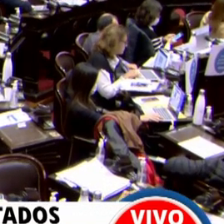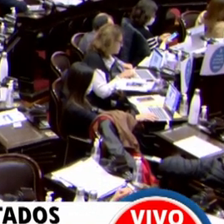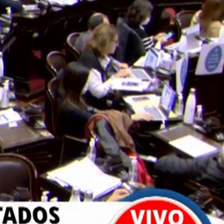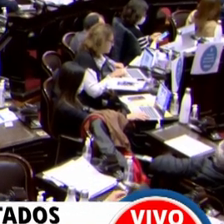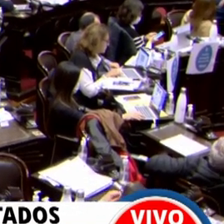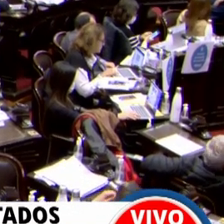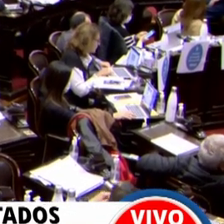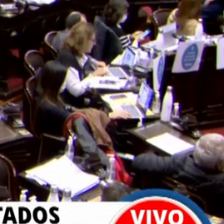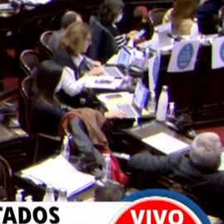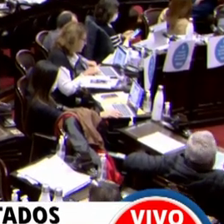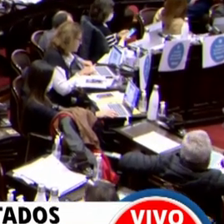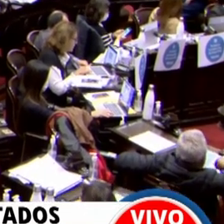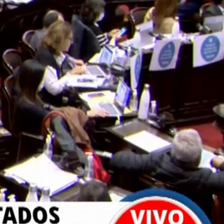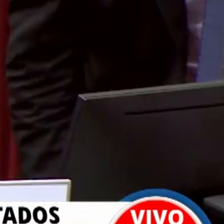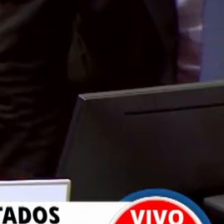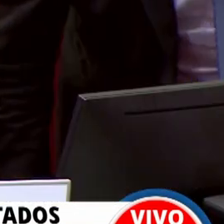tiempo